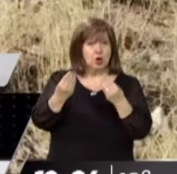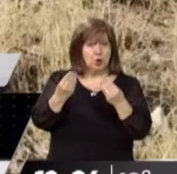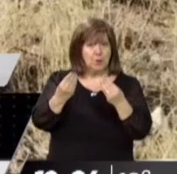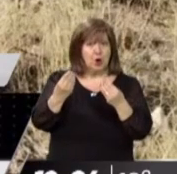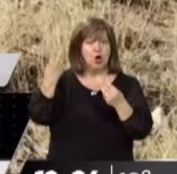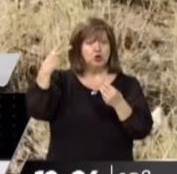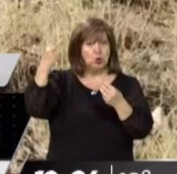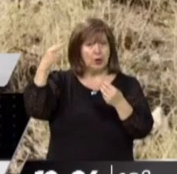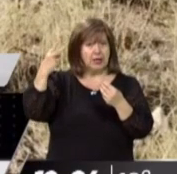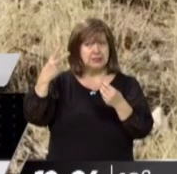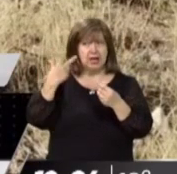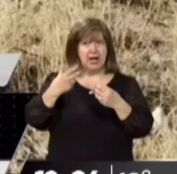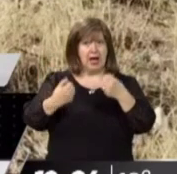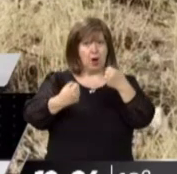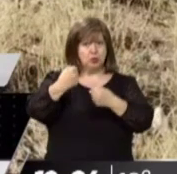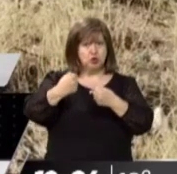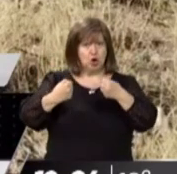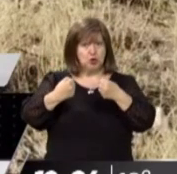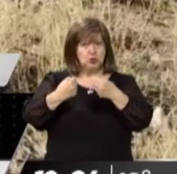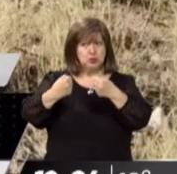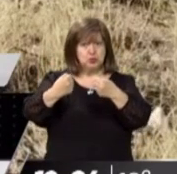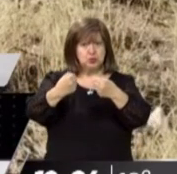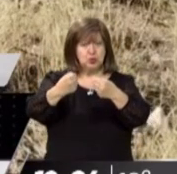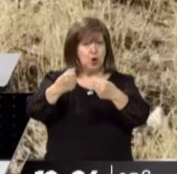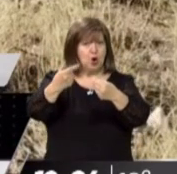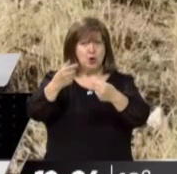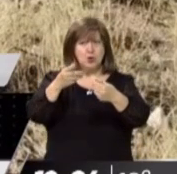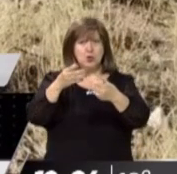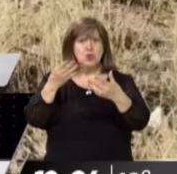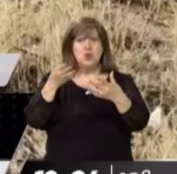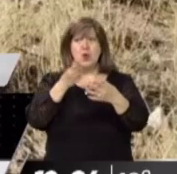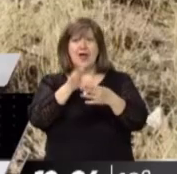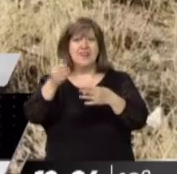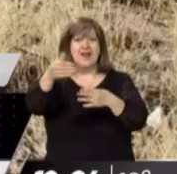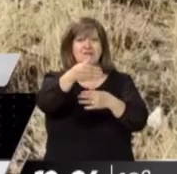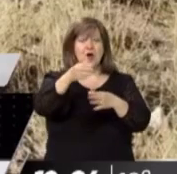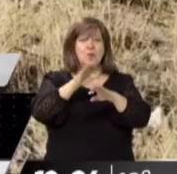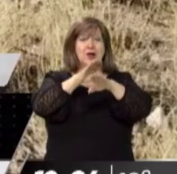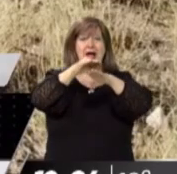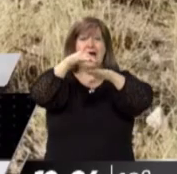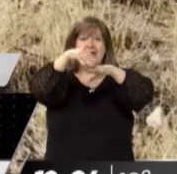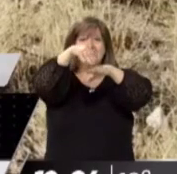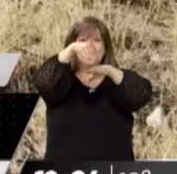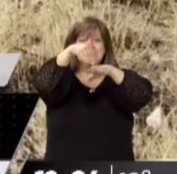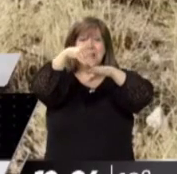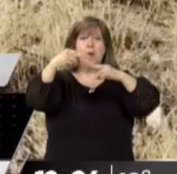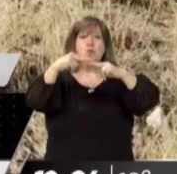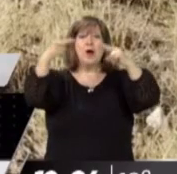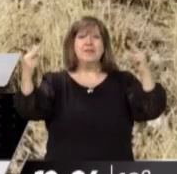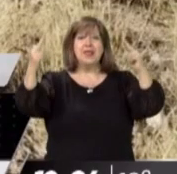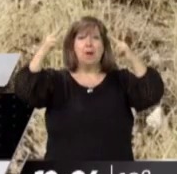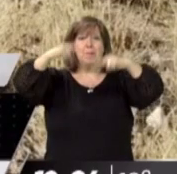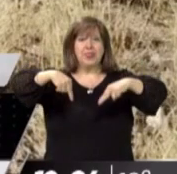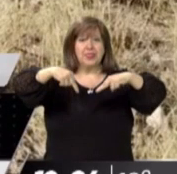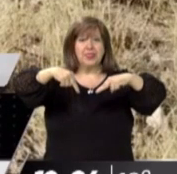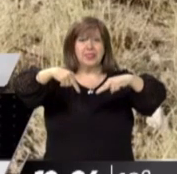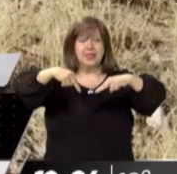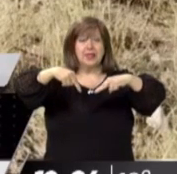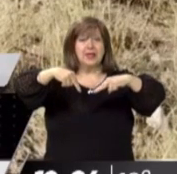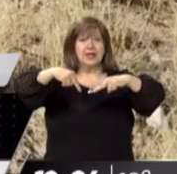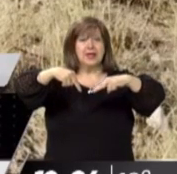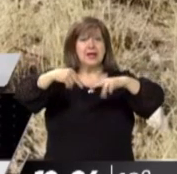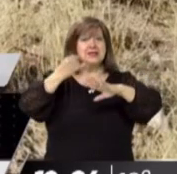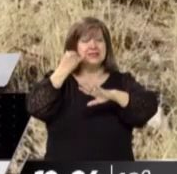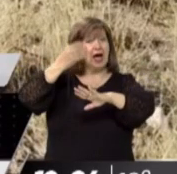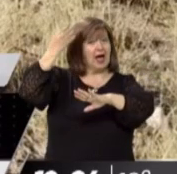turistas venían viajando, no vieron el desvío que había producto de que se cayó ese puente, como lo sabemos y como lo hemos visto, se cayó ese puente en